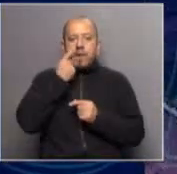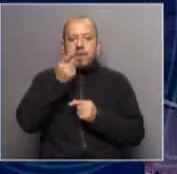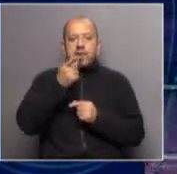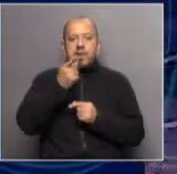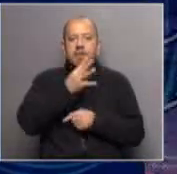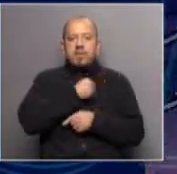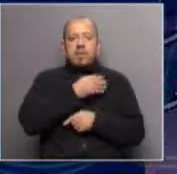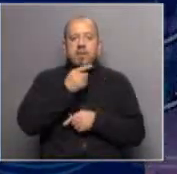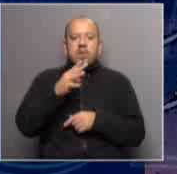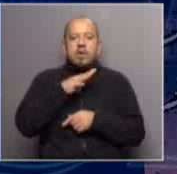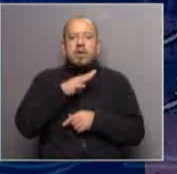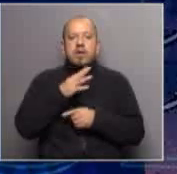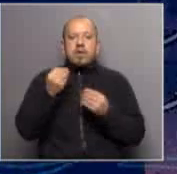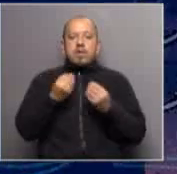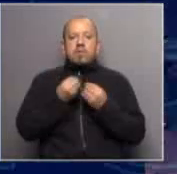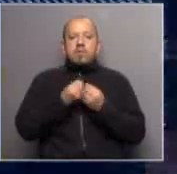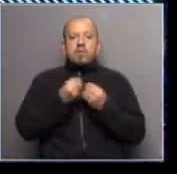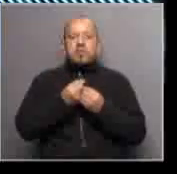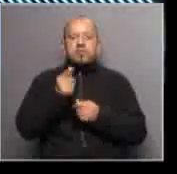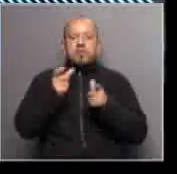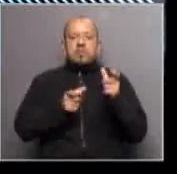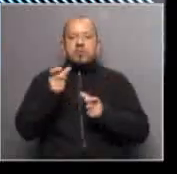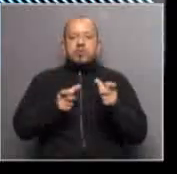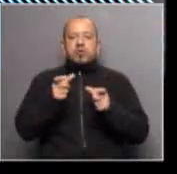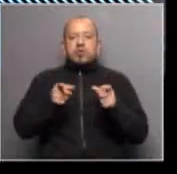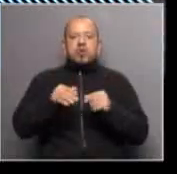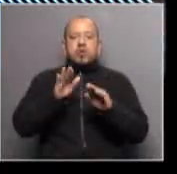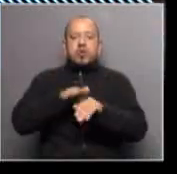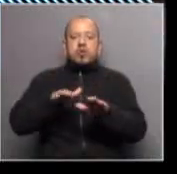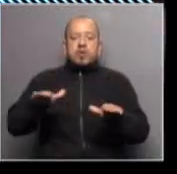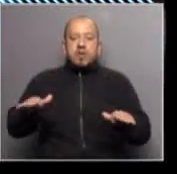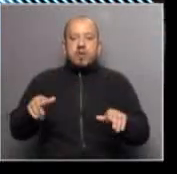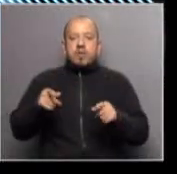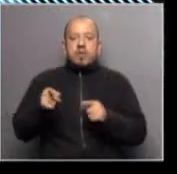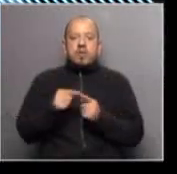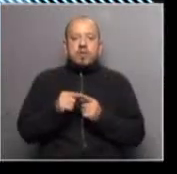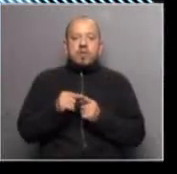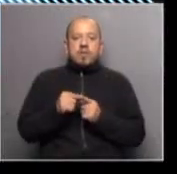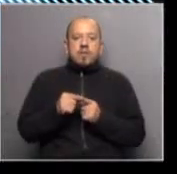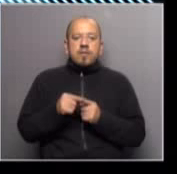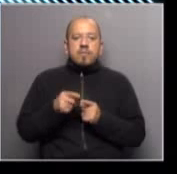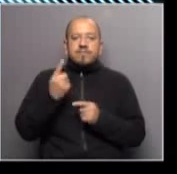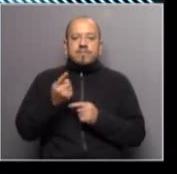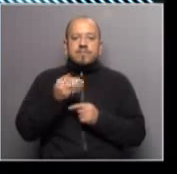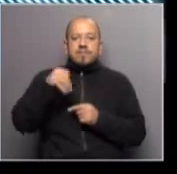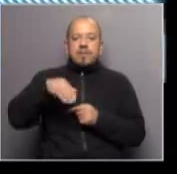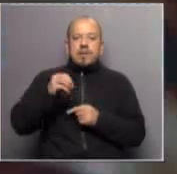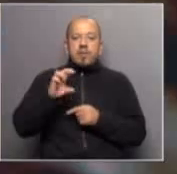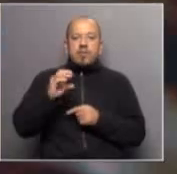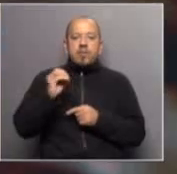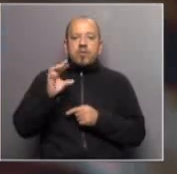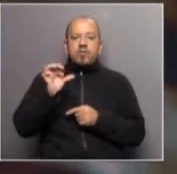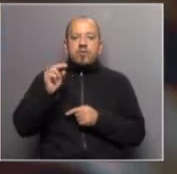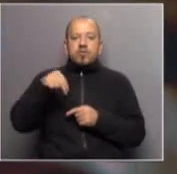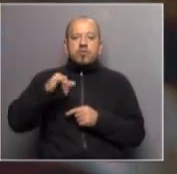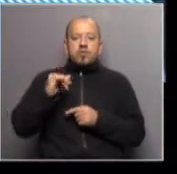no sé. Pero hay muchas personas de ahí, todos los que están, los niños esos que están ahí a la derecha. Bueno, uno de los protagonistas es Federico Morosini, que es de Julen y la